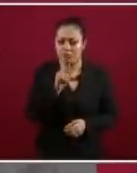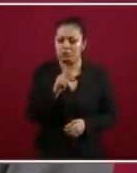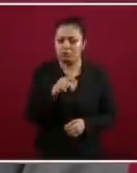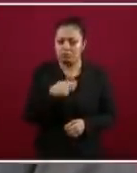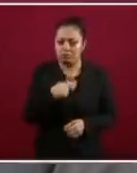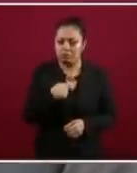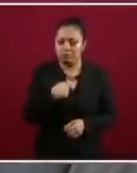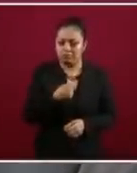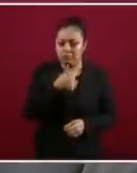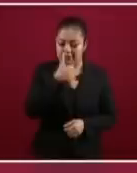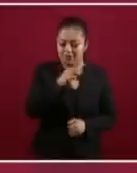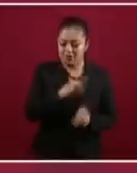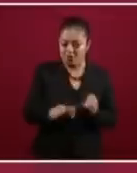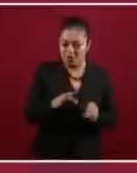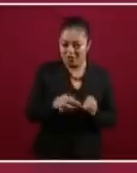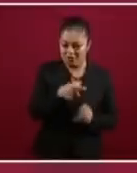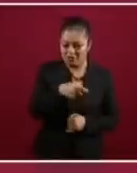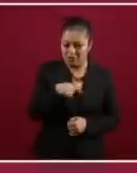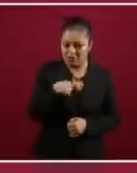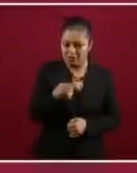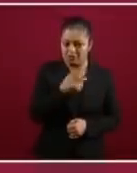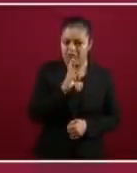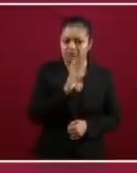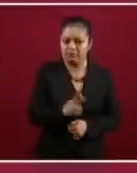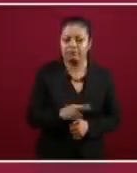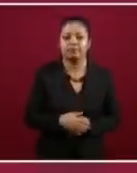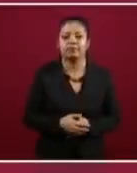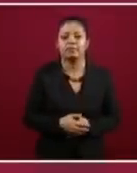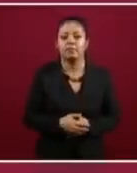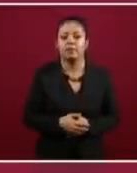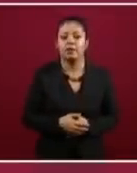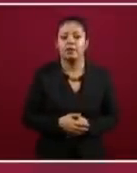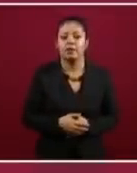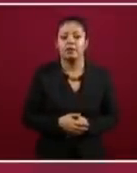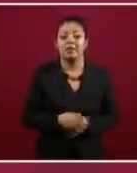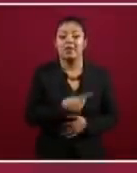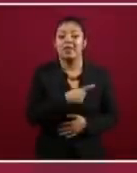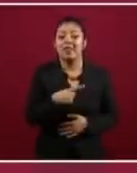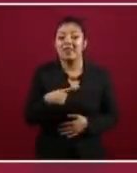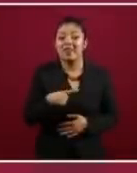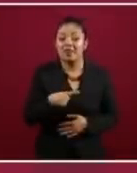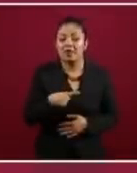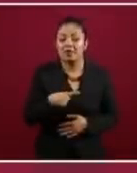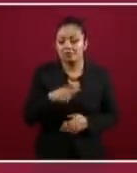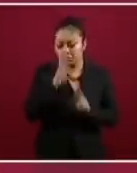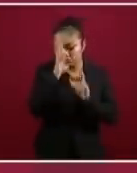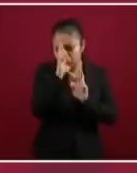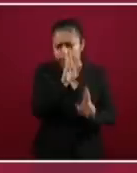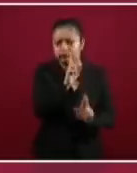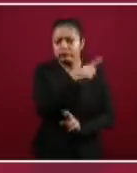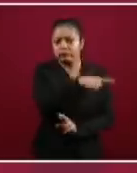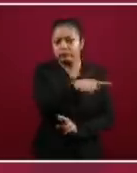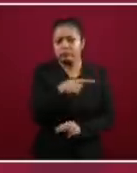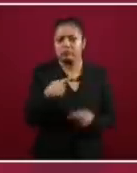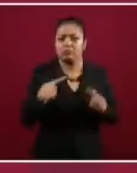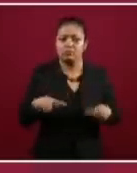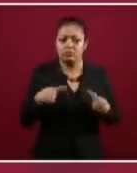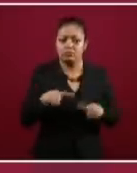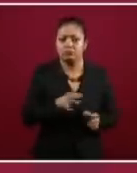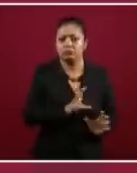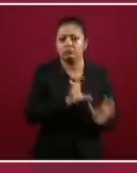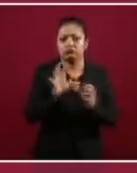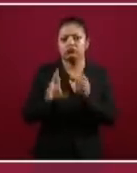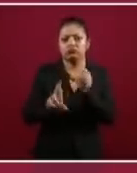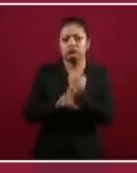lo último. Hay que garantizar el derecho de manifestación y el